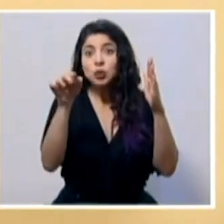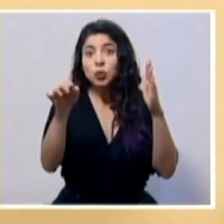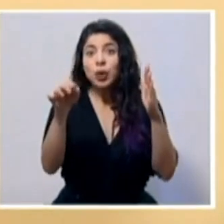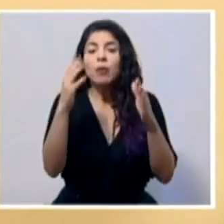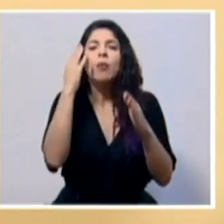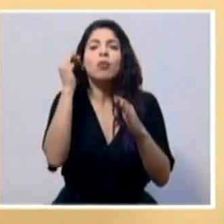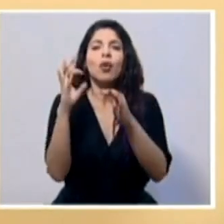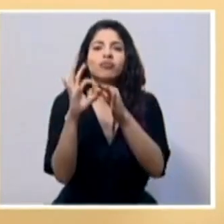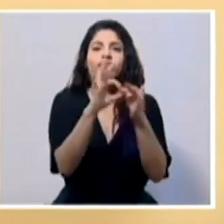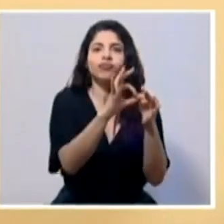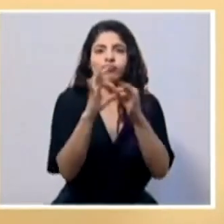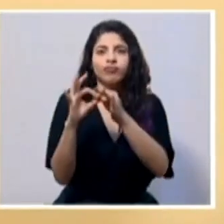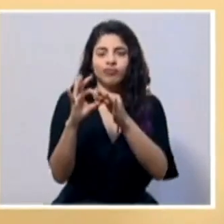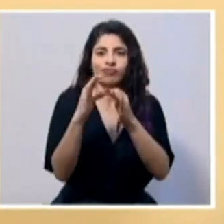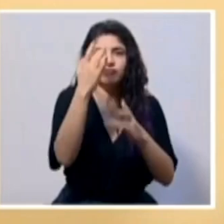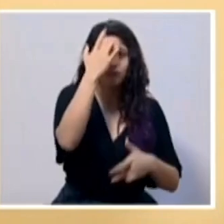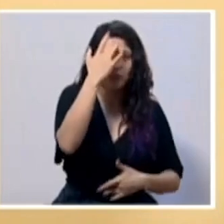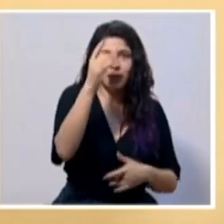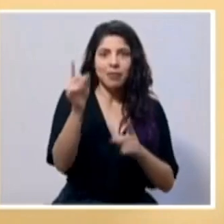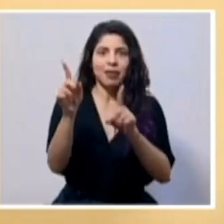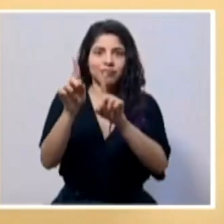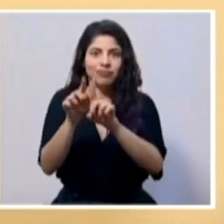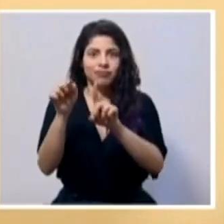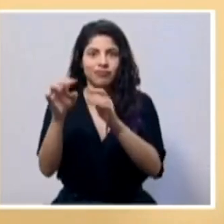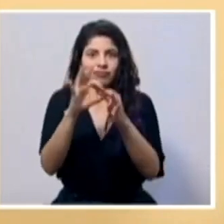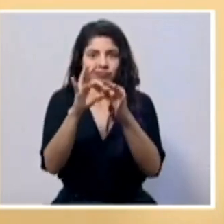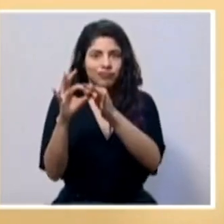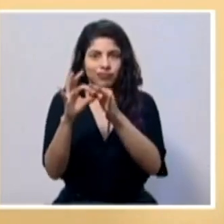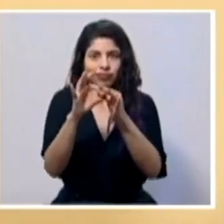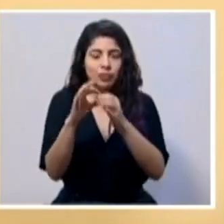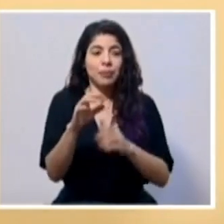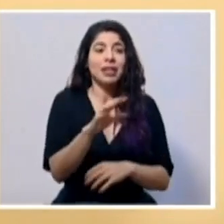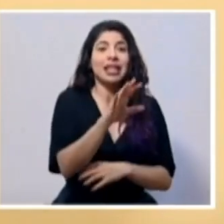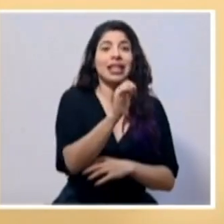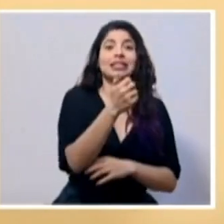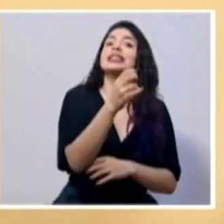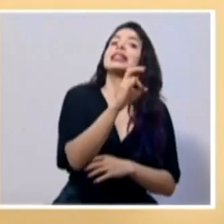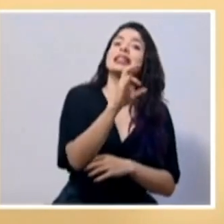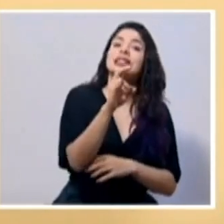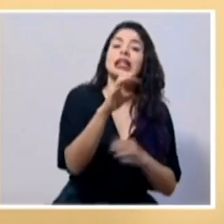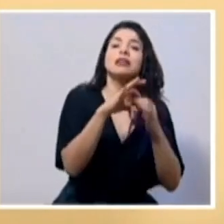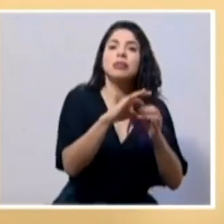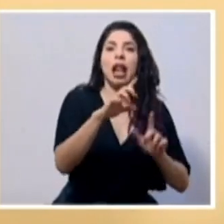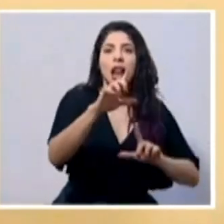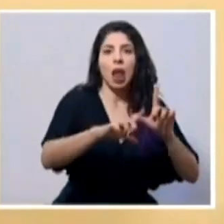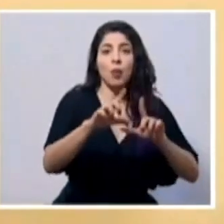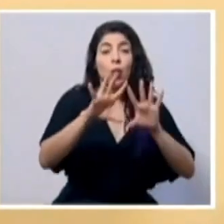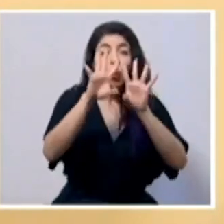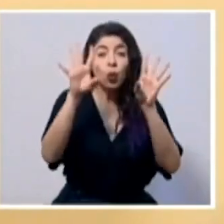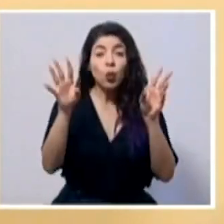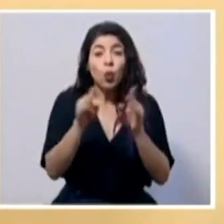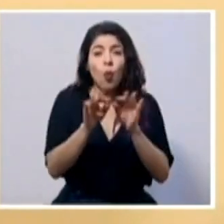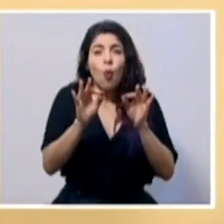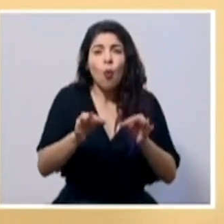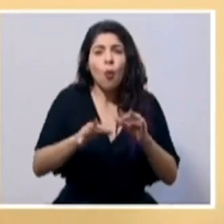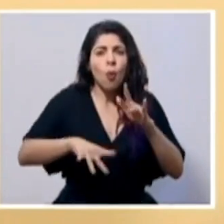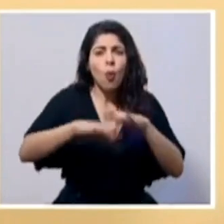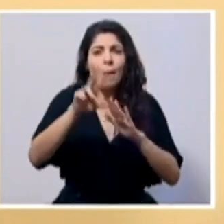por nexo epidemiológico, 567 son por laboratorio. Llegamos a un total país de casos confirmados